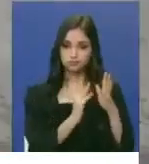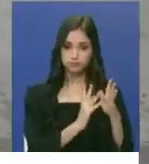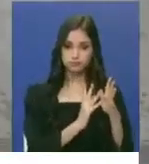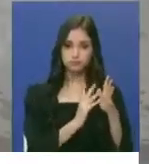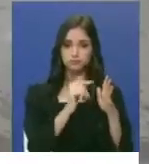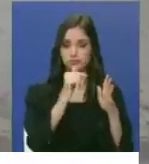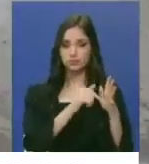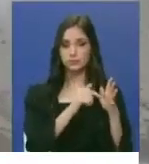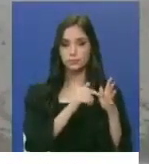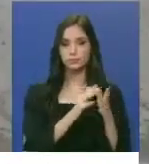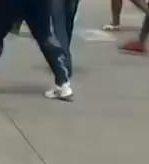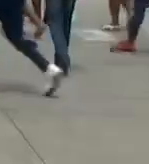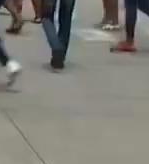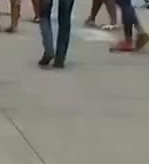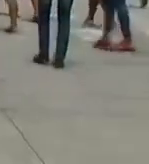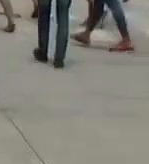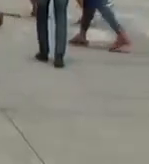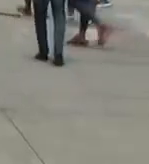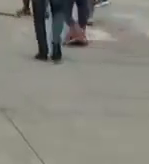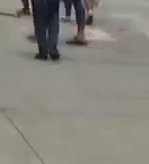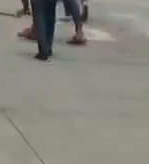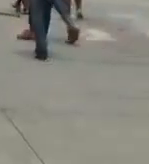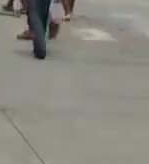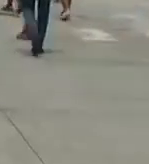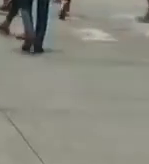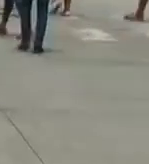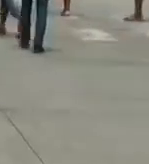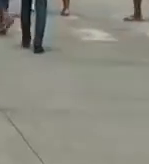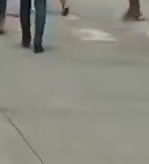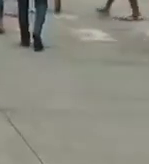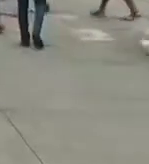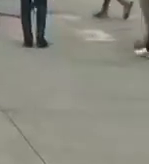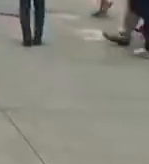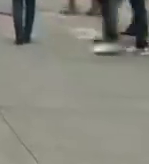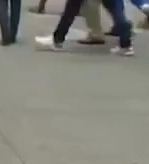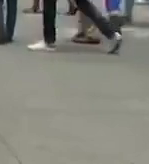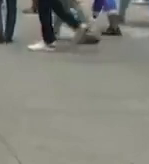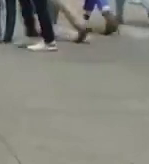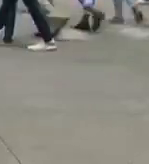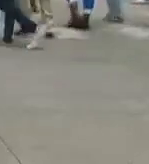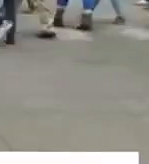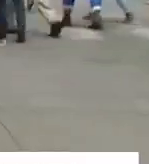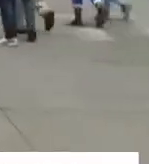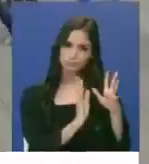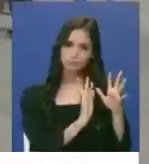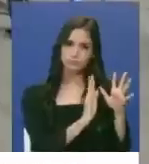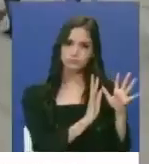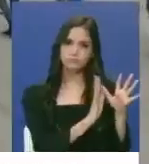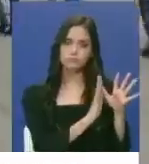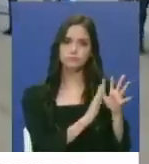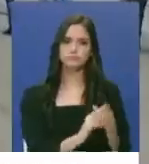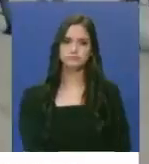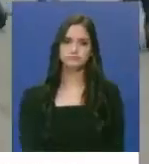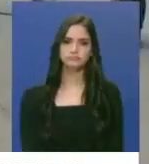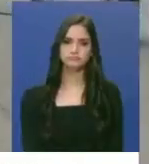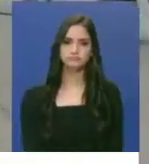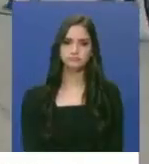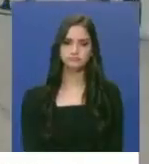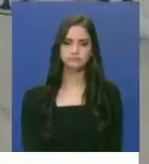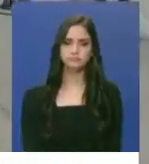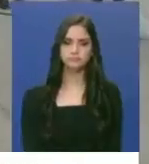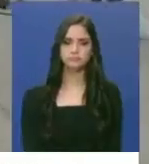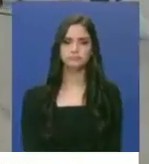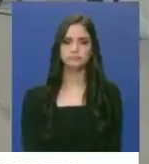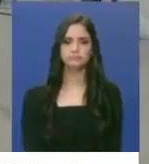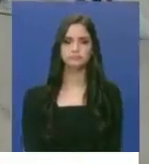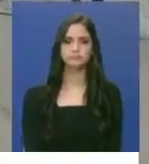momento. Observen lo que está ocurriendo en este instante en directo, todo lo que está pasando en este momento en la gobernación de la provincia de Colón, donde ahora los manifestantes se